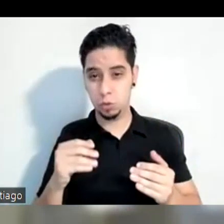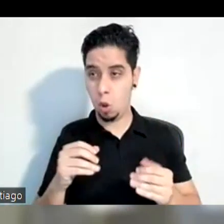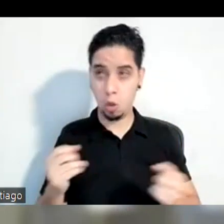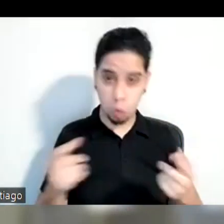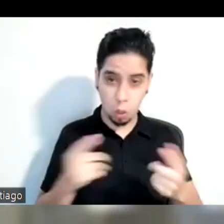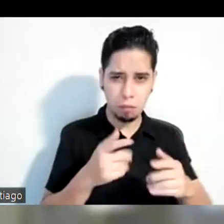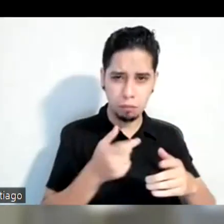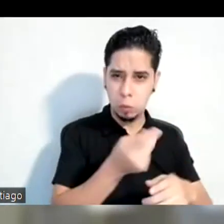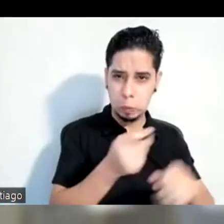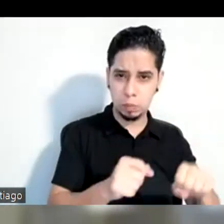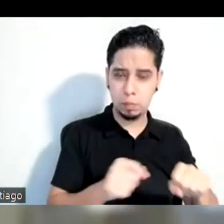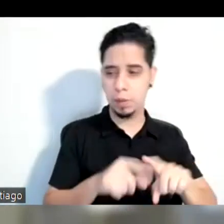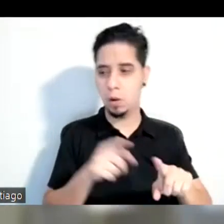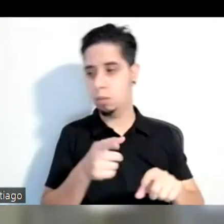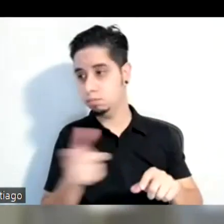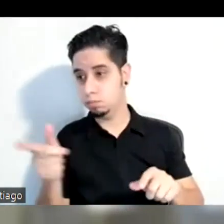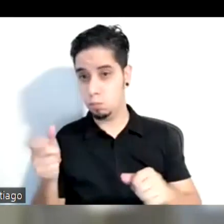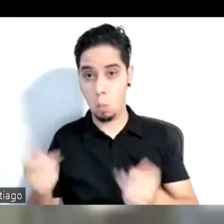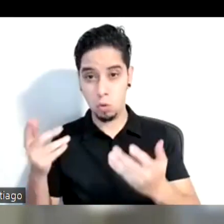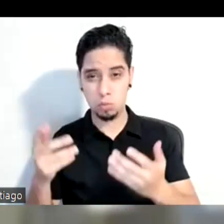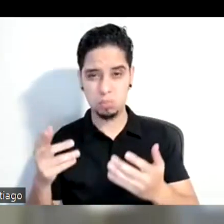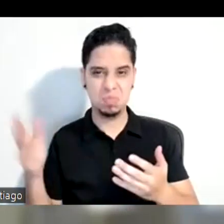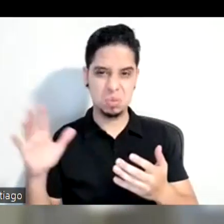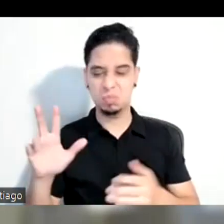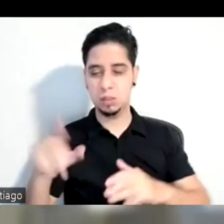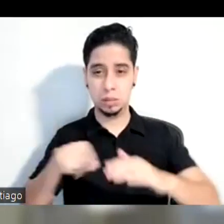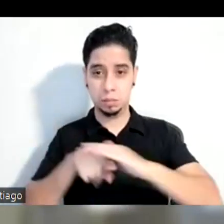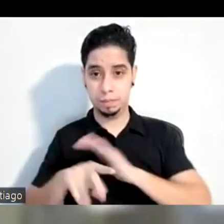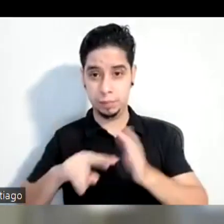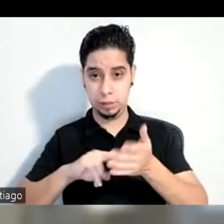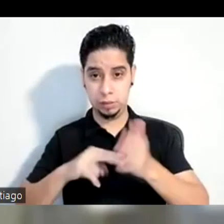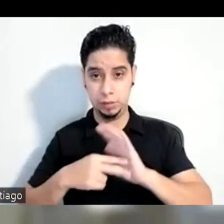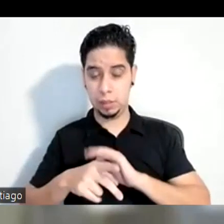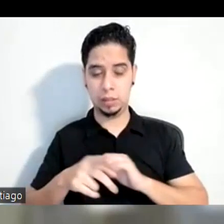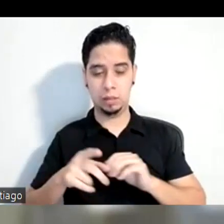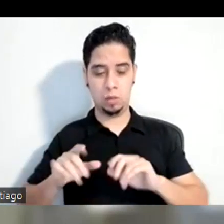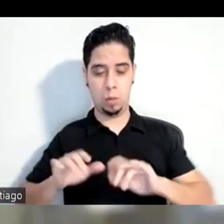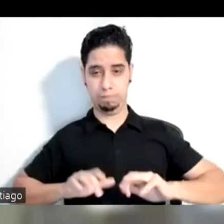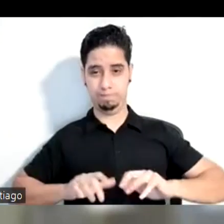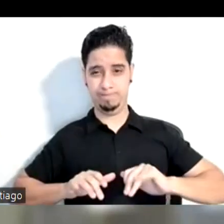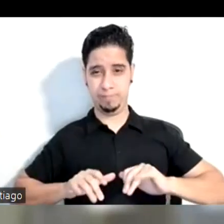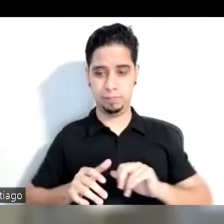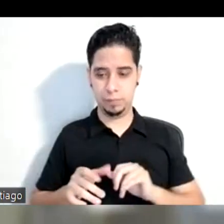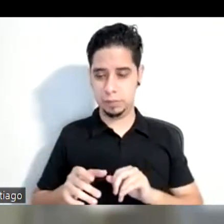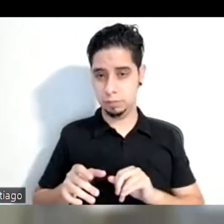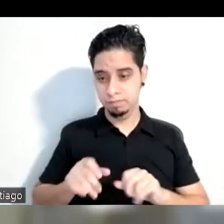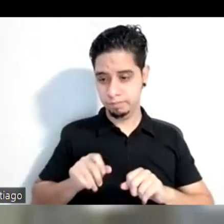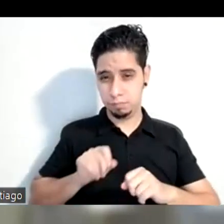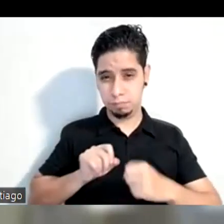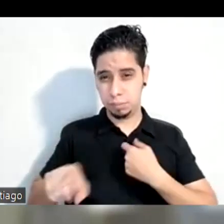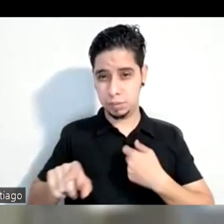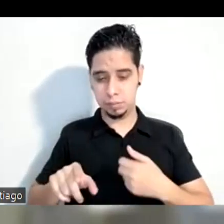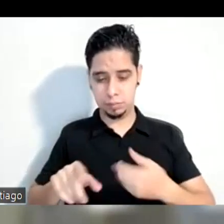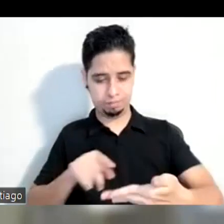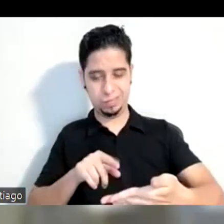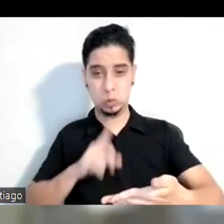de un tercer grado. Si el operador no escribe de una manera que el solo lo pueda entender, pues por más que haya texto, pues no funciona bien,